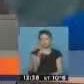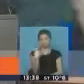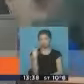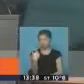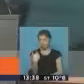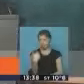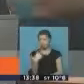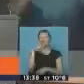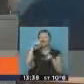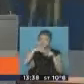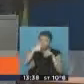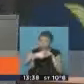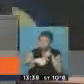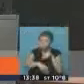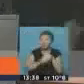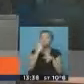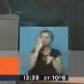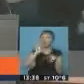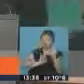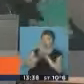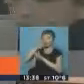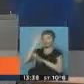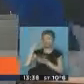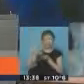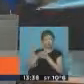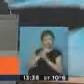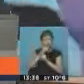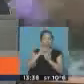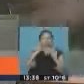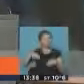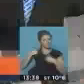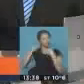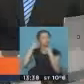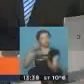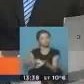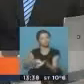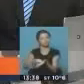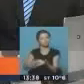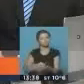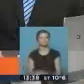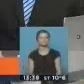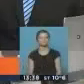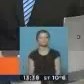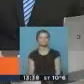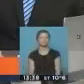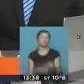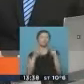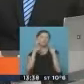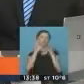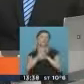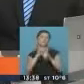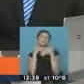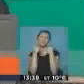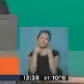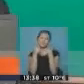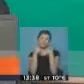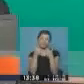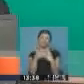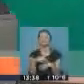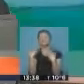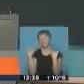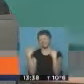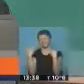no solo a partir de ahora sino los dos años de retroactivo que le corresponden bueno menos estamos sin red eh Menos mal que hubo buenas noticias para para así que